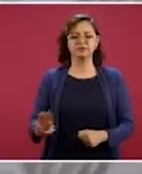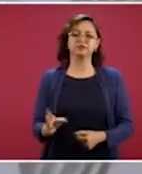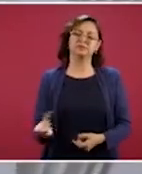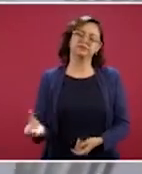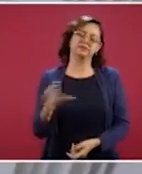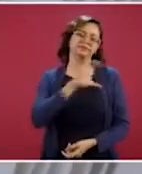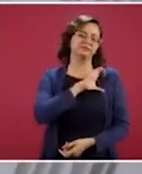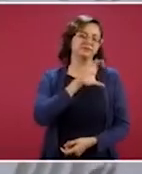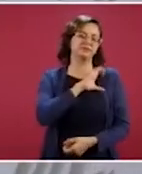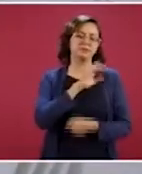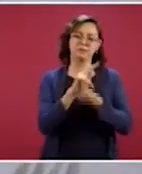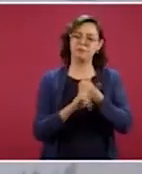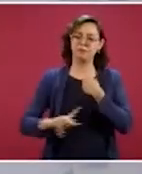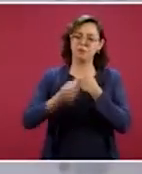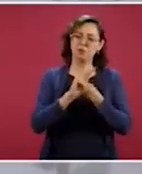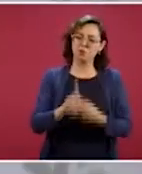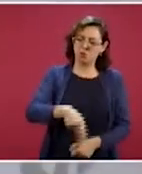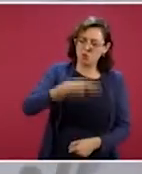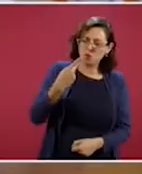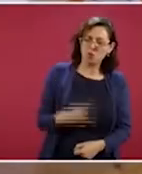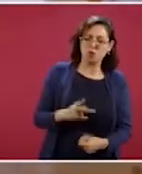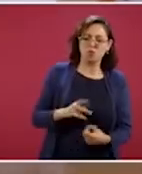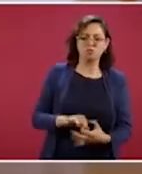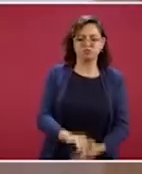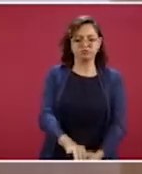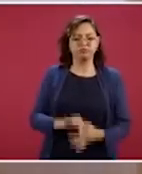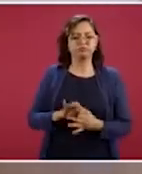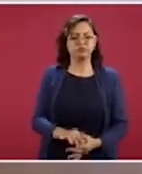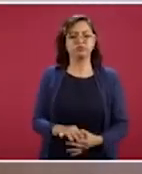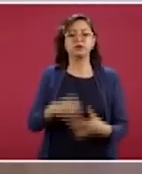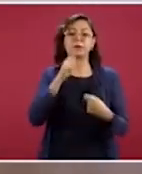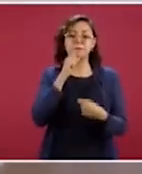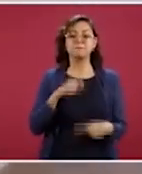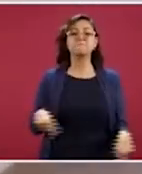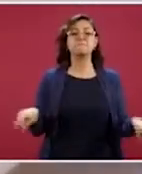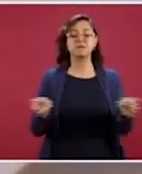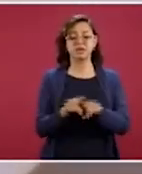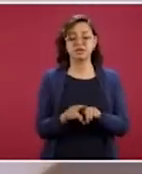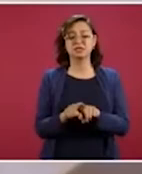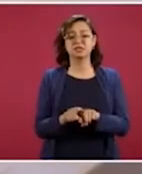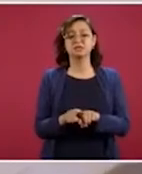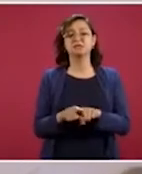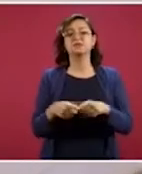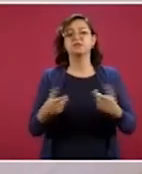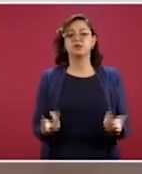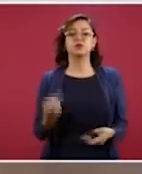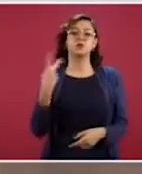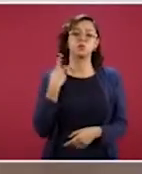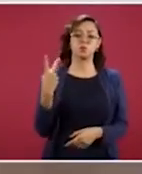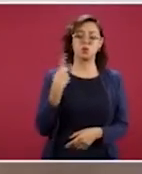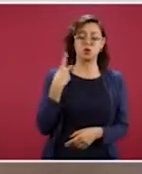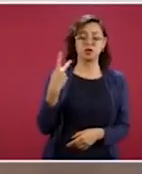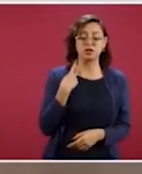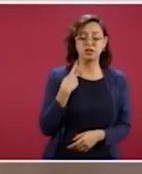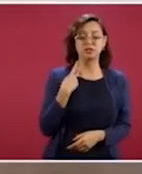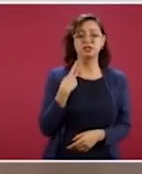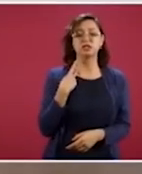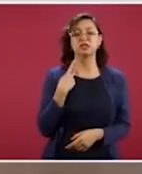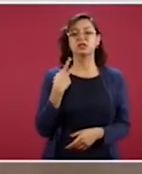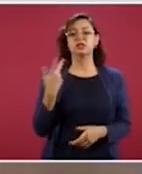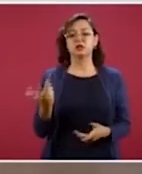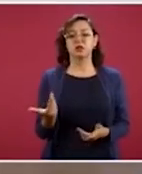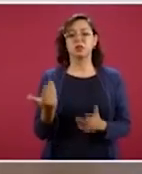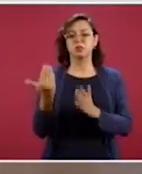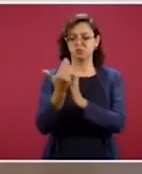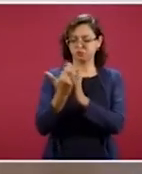querido país, de nuestra patria. Y también, además de lo político, pues no